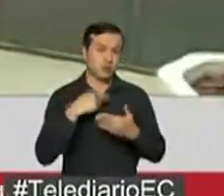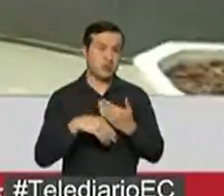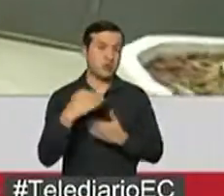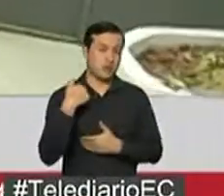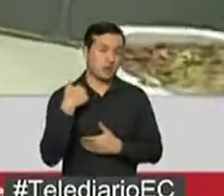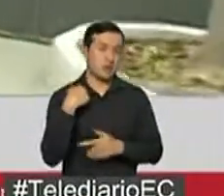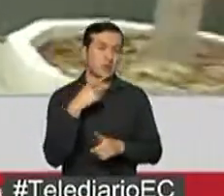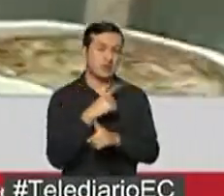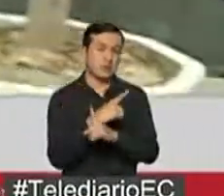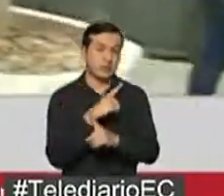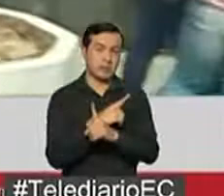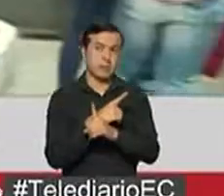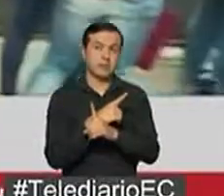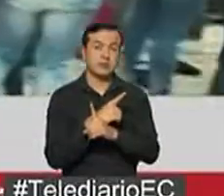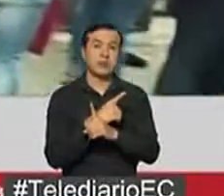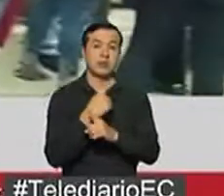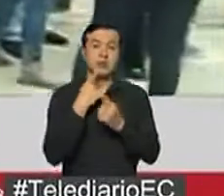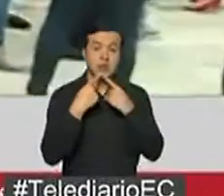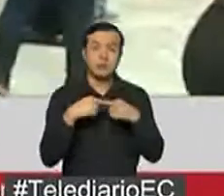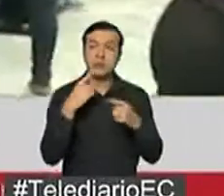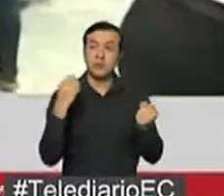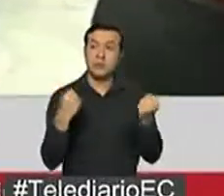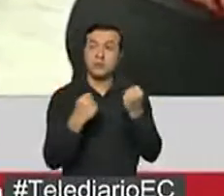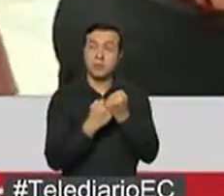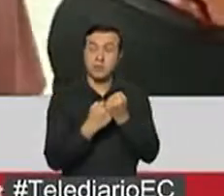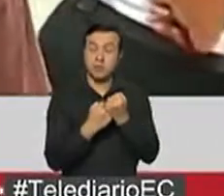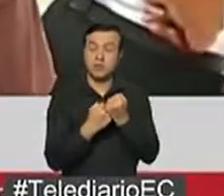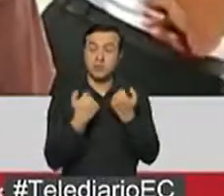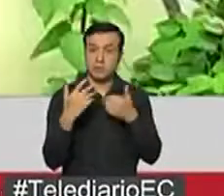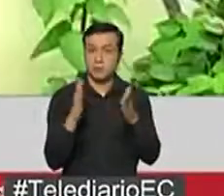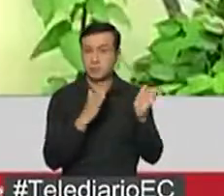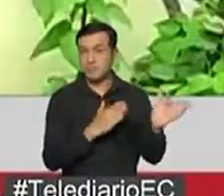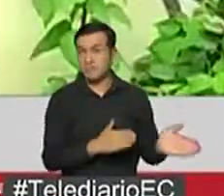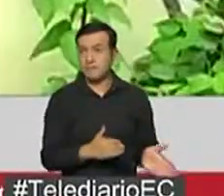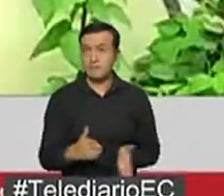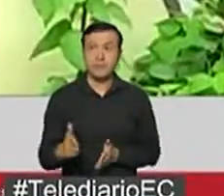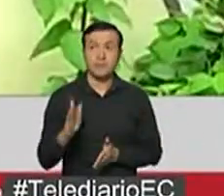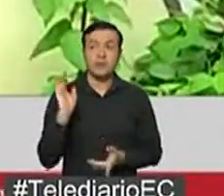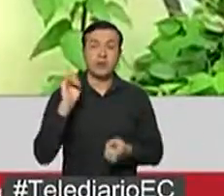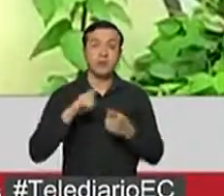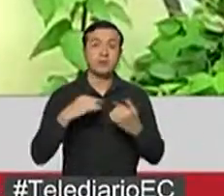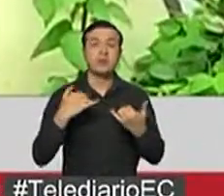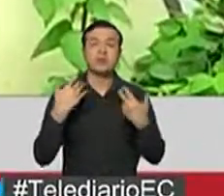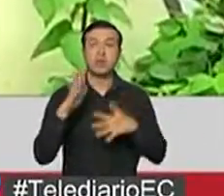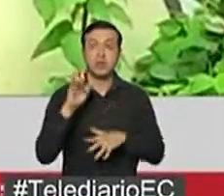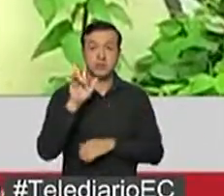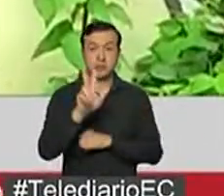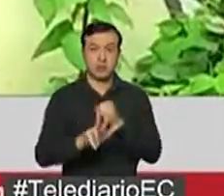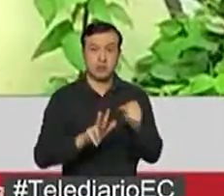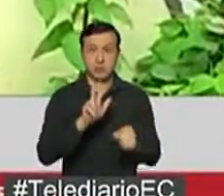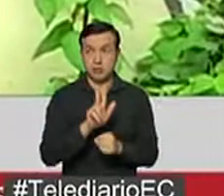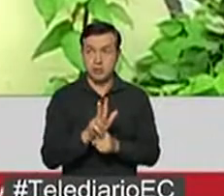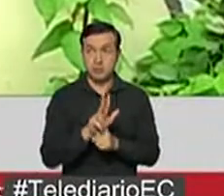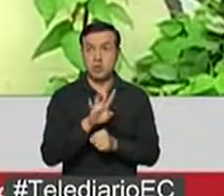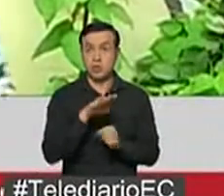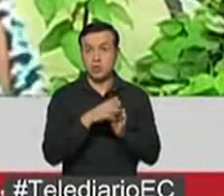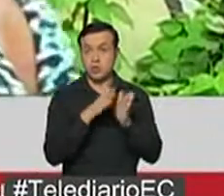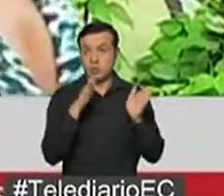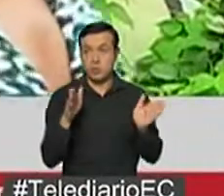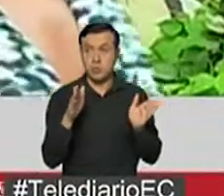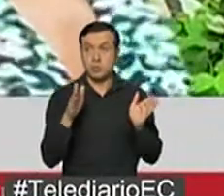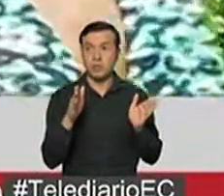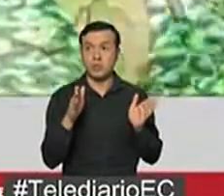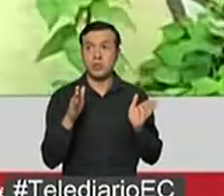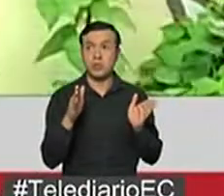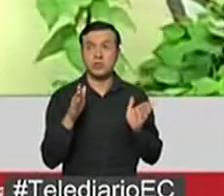parálisis cerebral y destaca el apoyo recibido por la cartera de estado en la hasta ahorita ya tiene tres años o cuatro meses en los gatea no